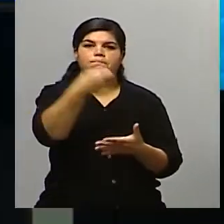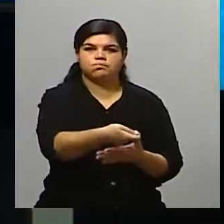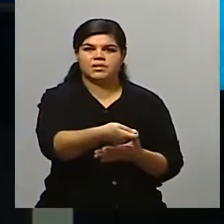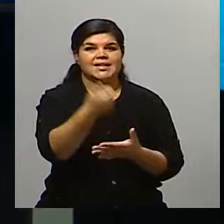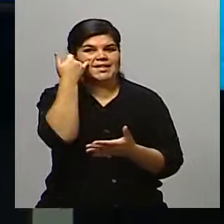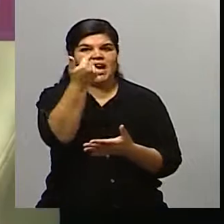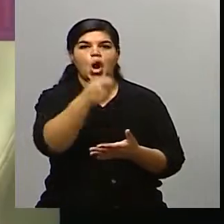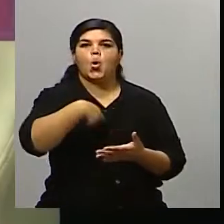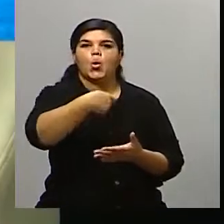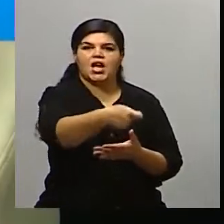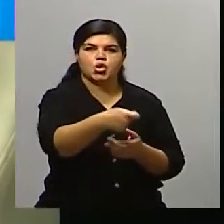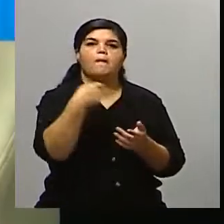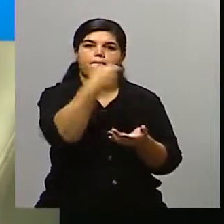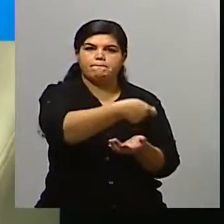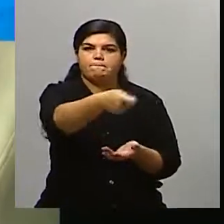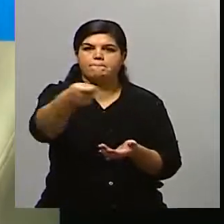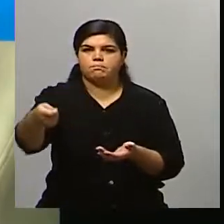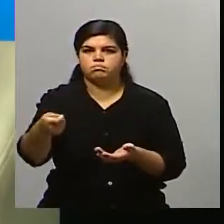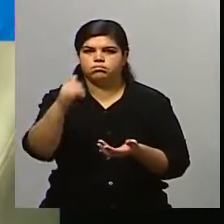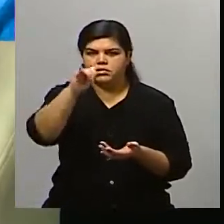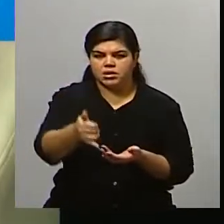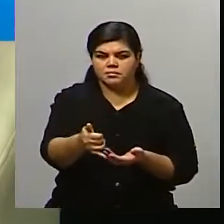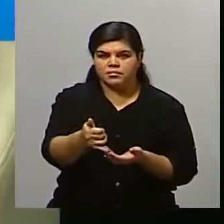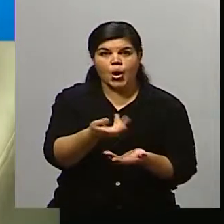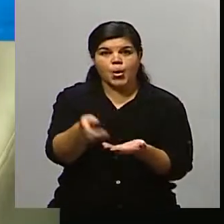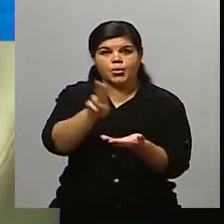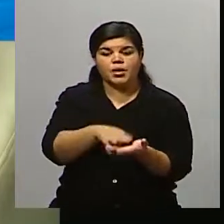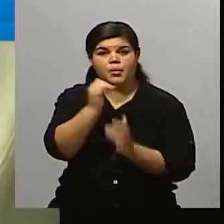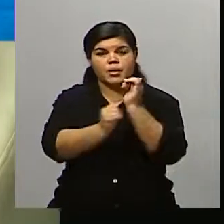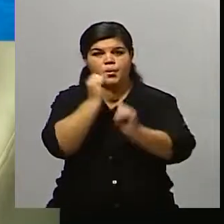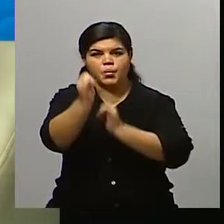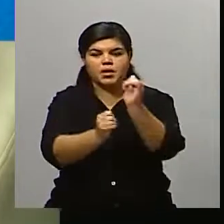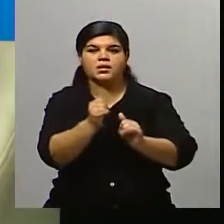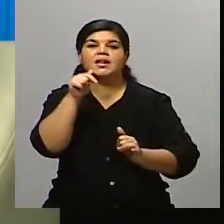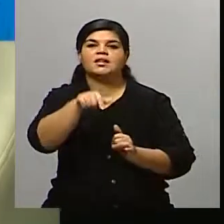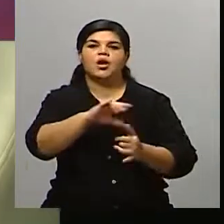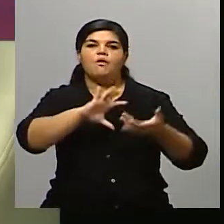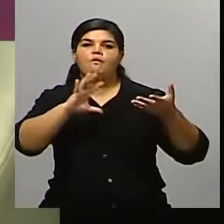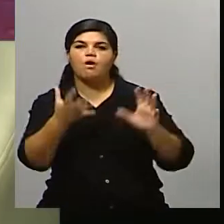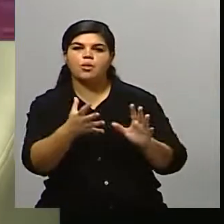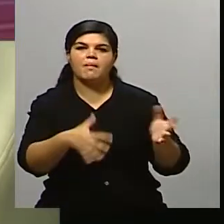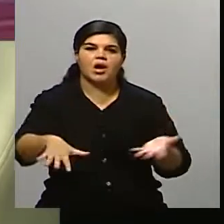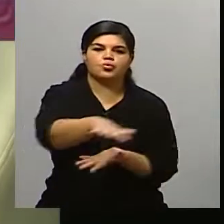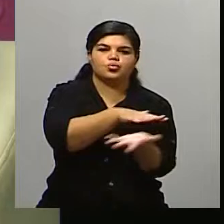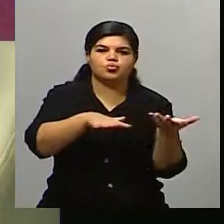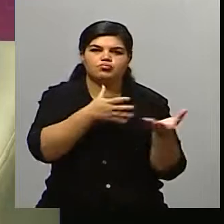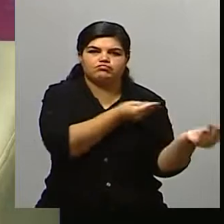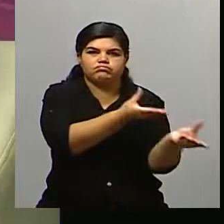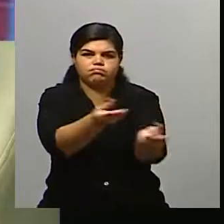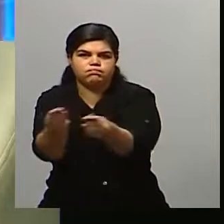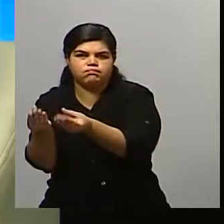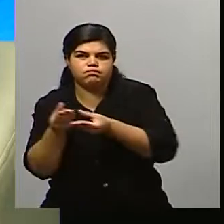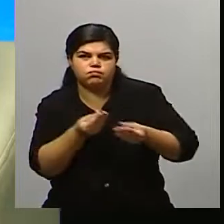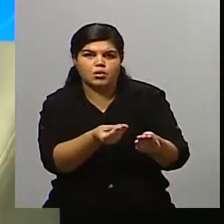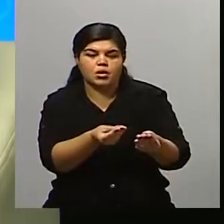sucedían en otros países. Así que, vuelvo a repetir, un sistema público solidario, de reparto asistido, que